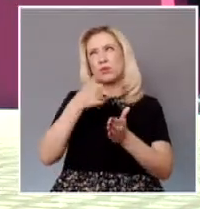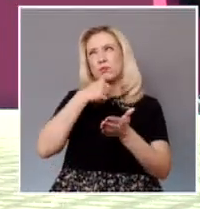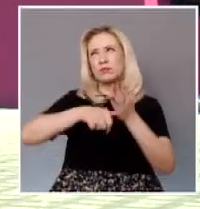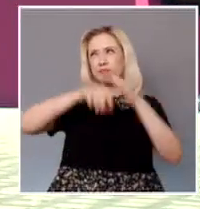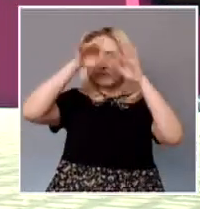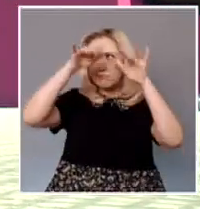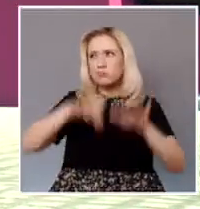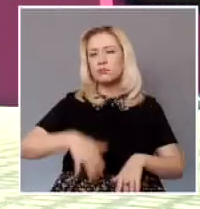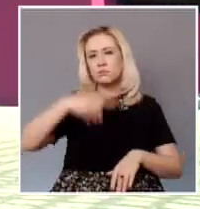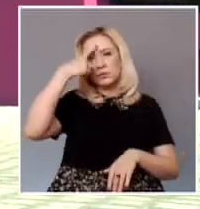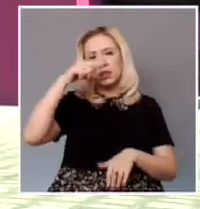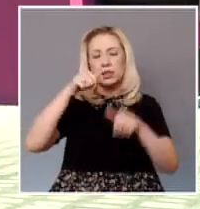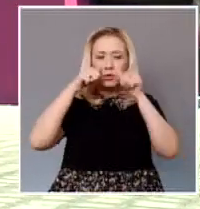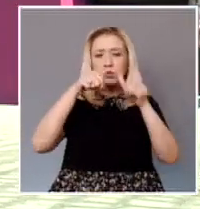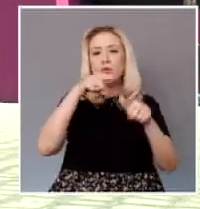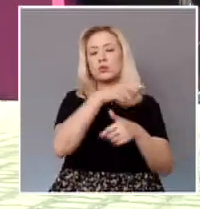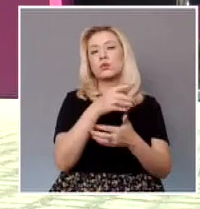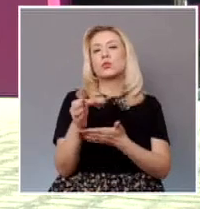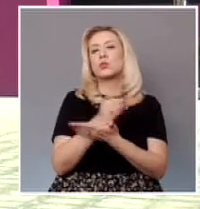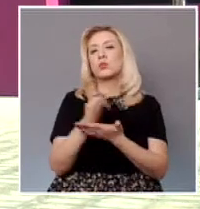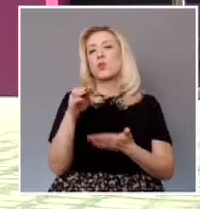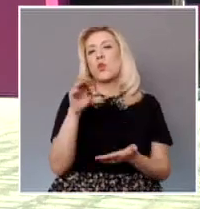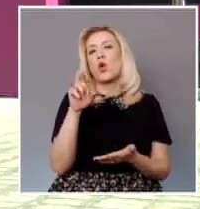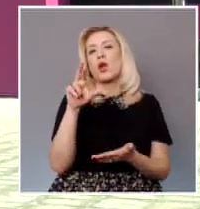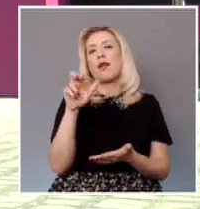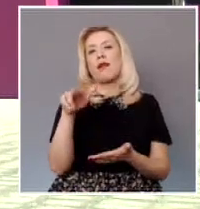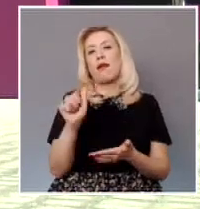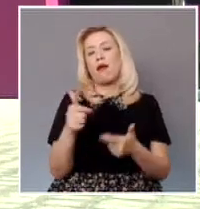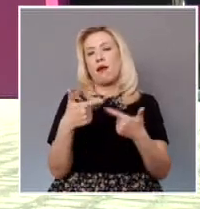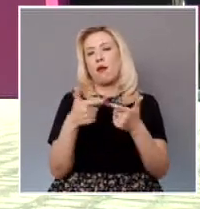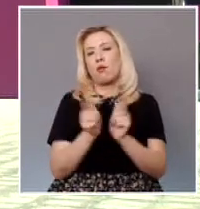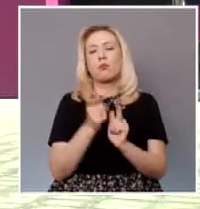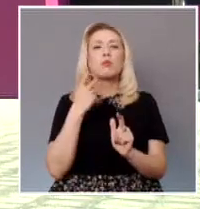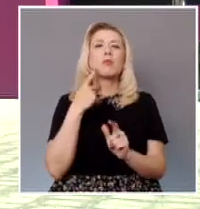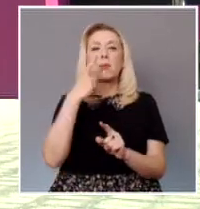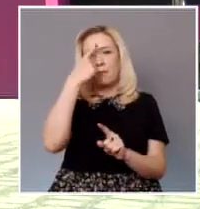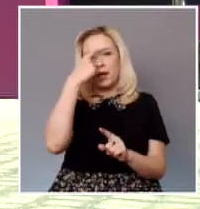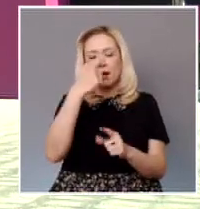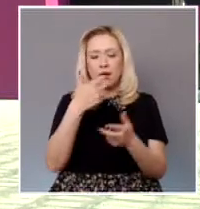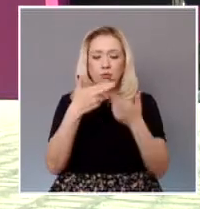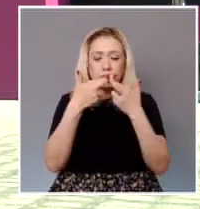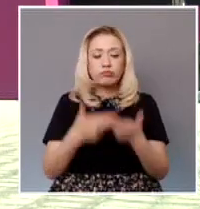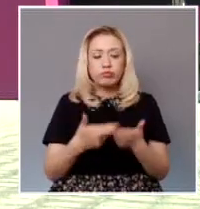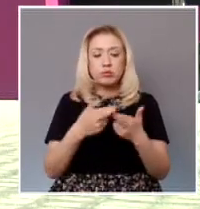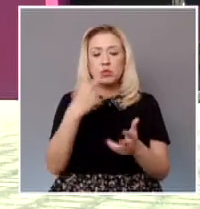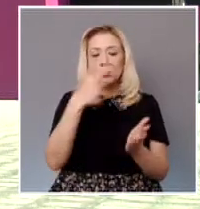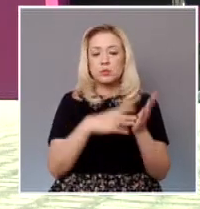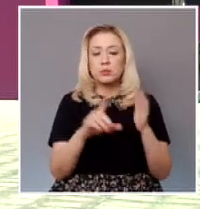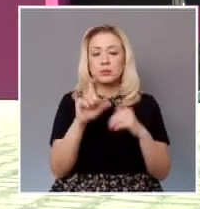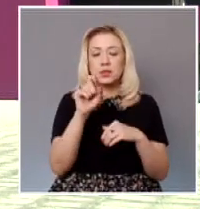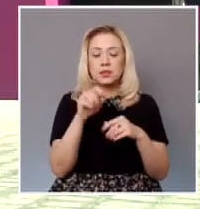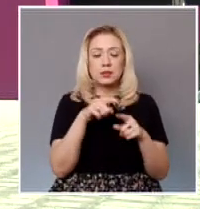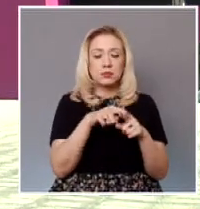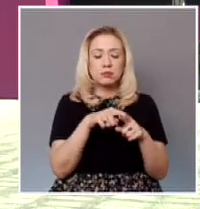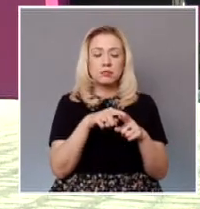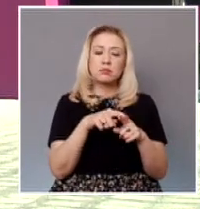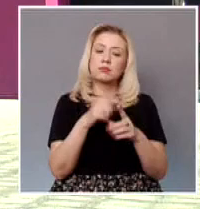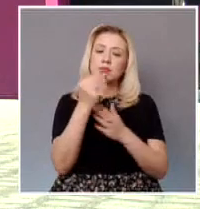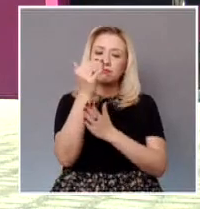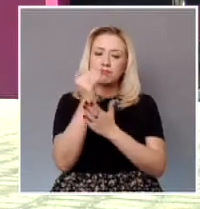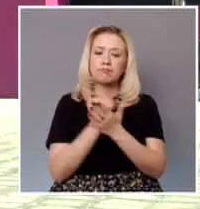solicitud de Morena únicamente respecto a ajustar el remanente del año 2020, descontando el déficit del